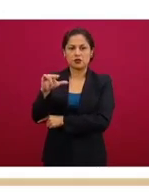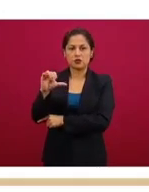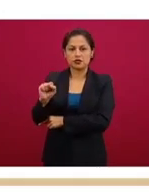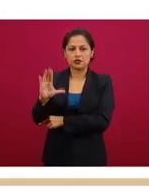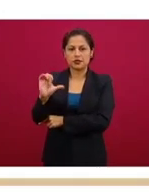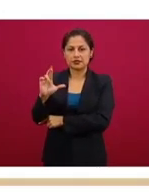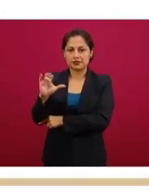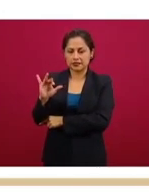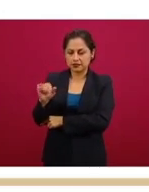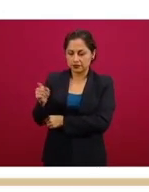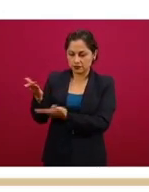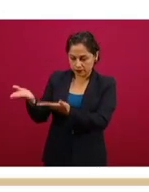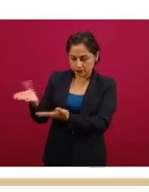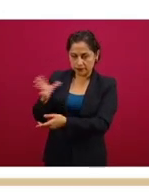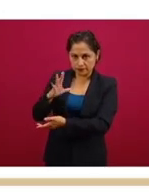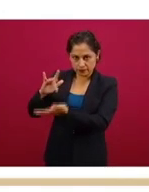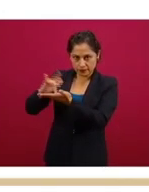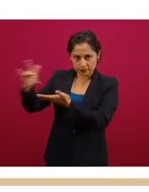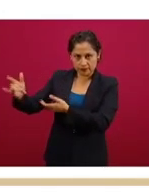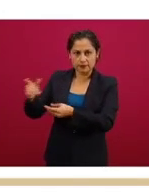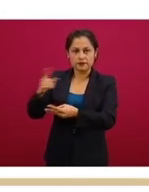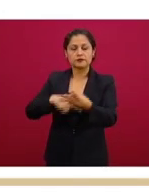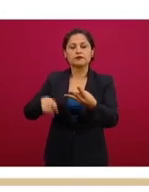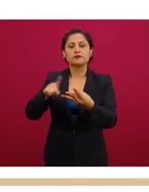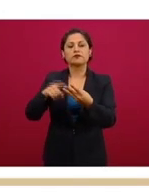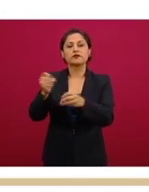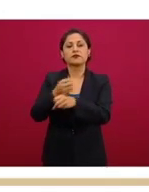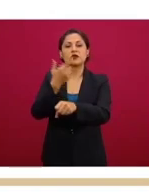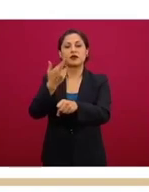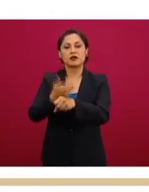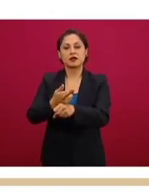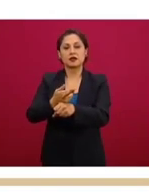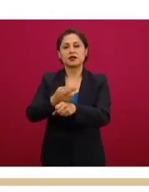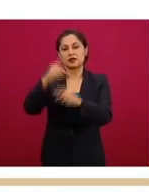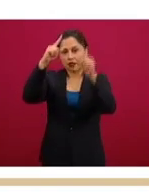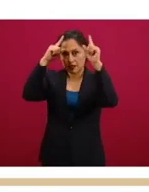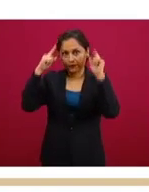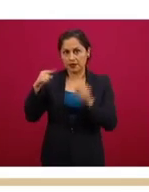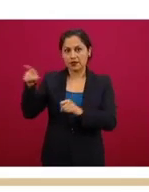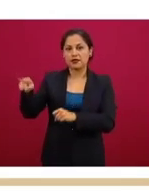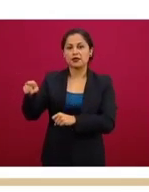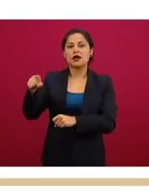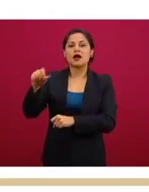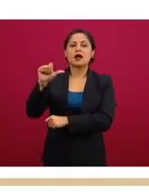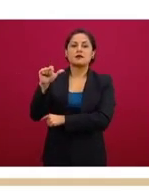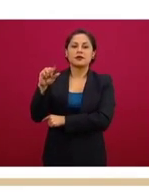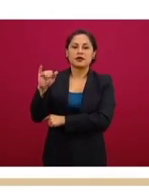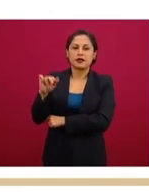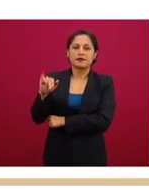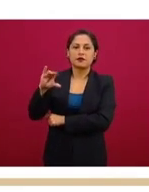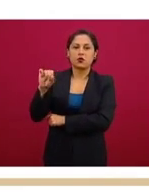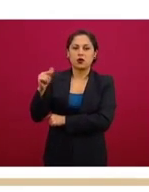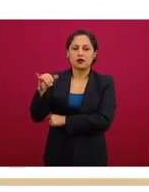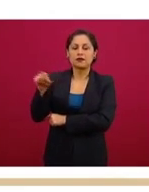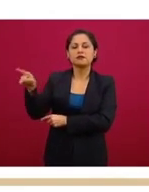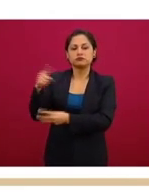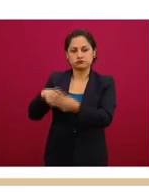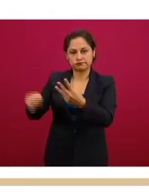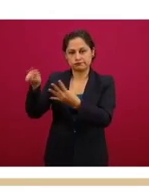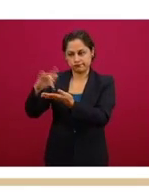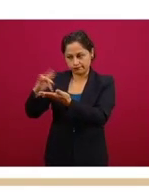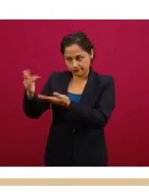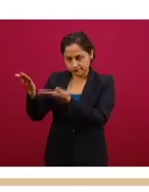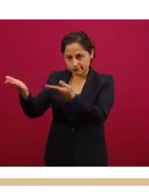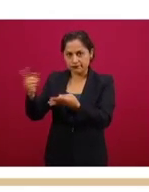escuelas particulares, ahorita platico algo. La Secretaría de Marina, el almirante Rafael Ojeda, aquí presente, señor secretario, gracias por acompañarnos. El